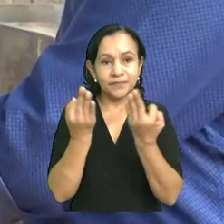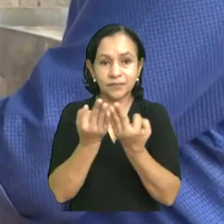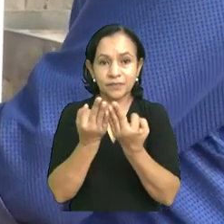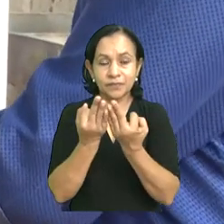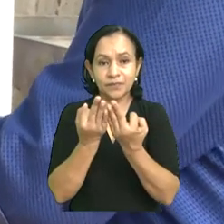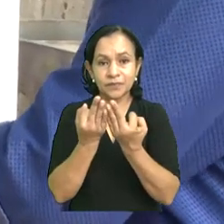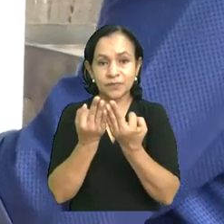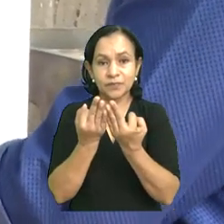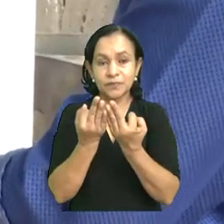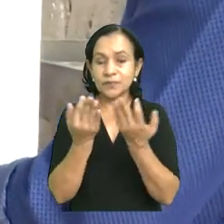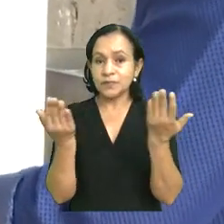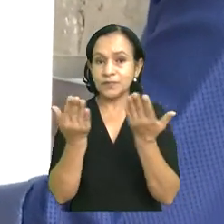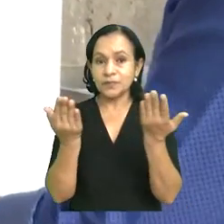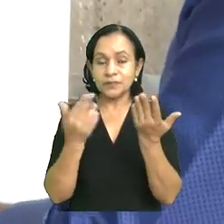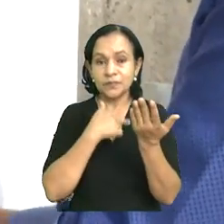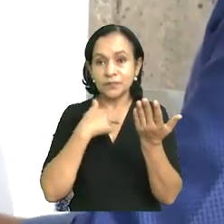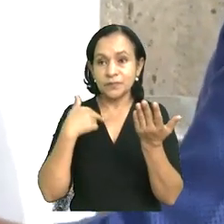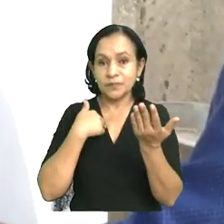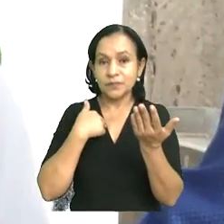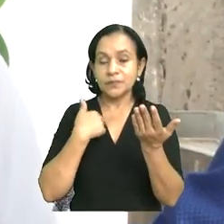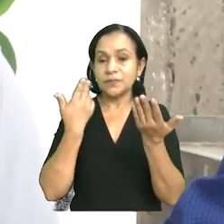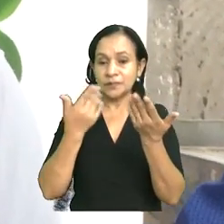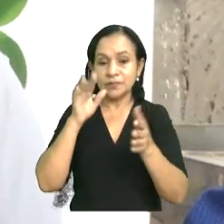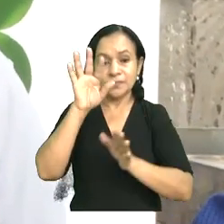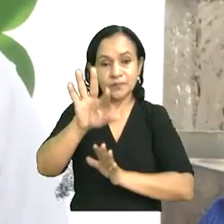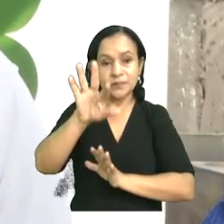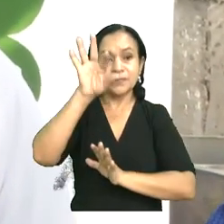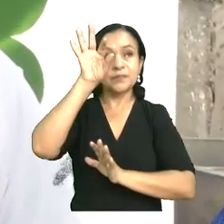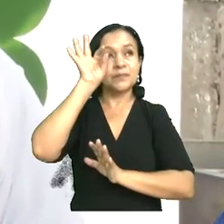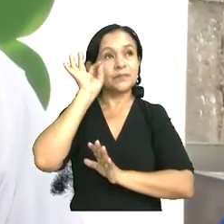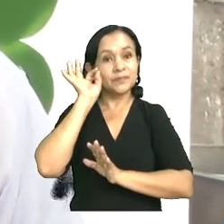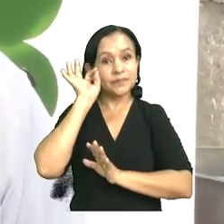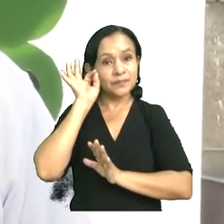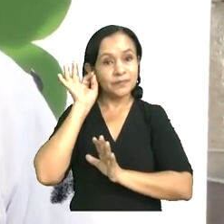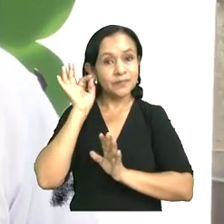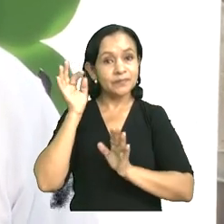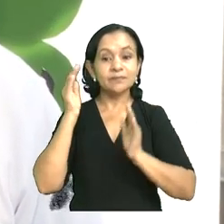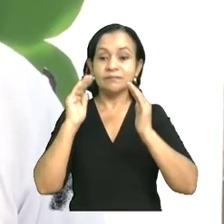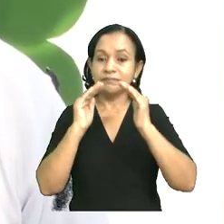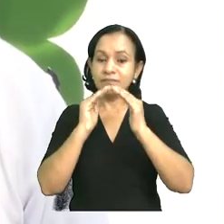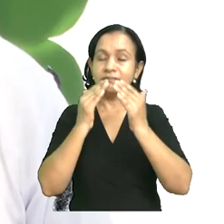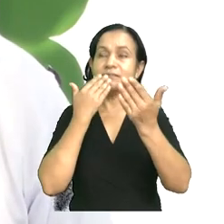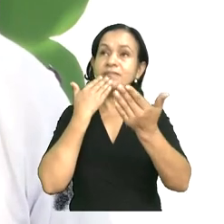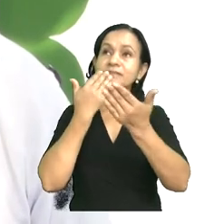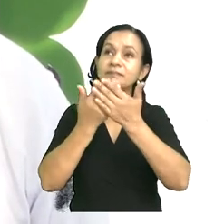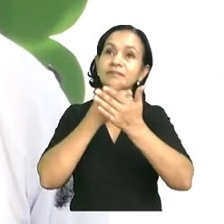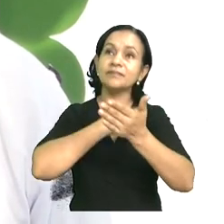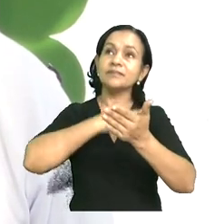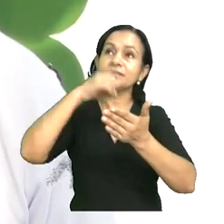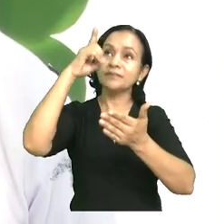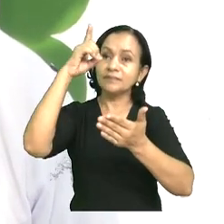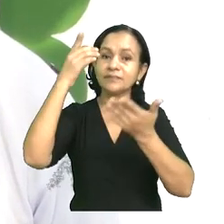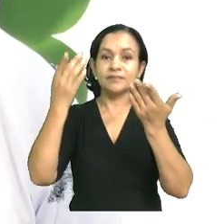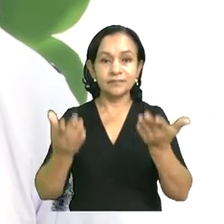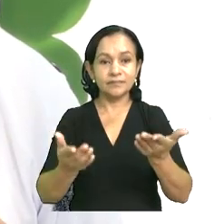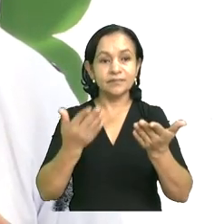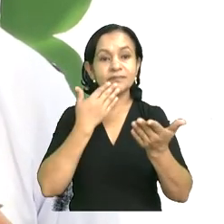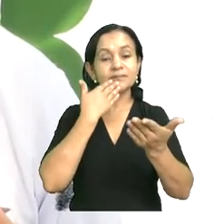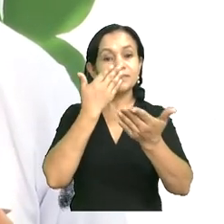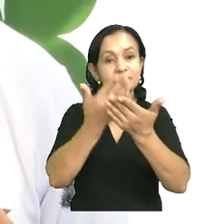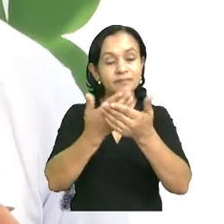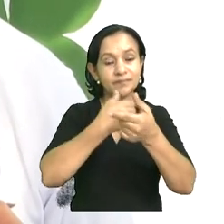inesperado que fuimos seleccionados, ¿verdad? Nosotros agradecemos a Dios, agradecemos al